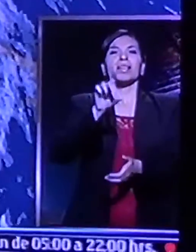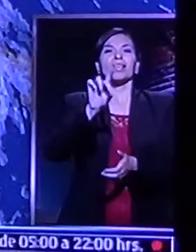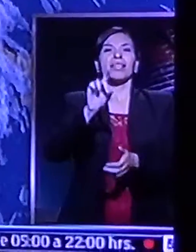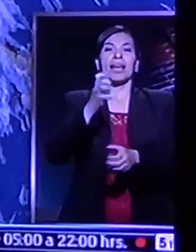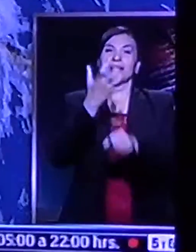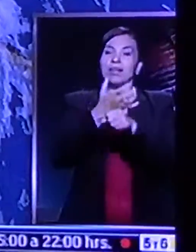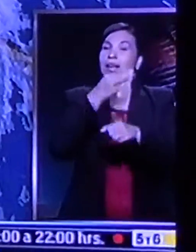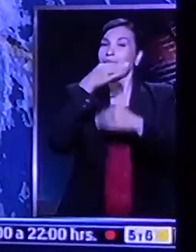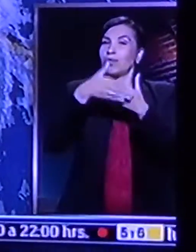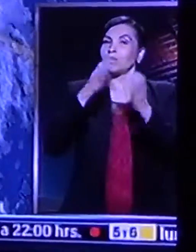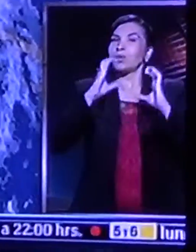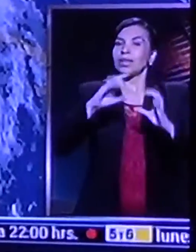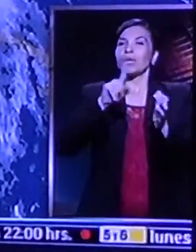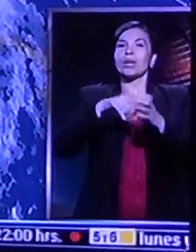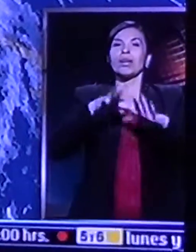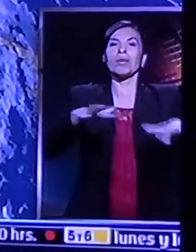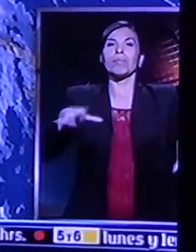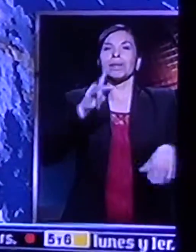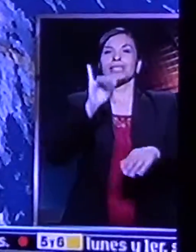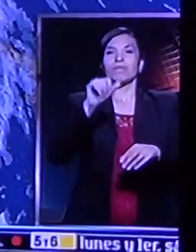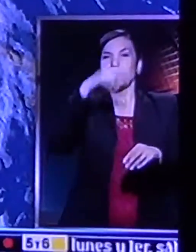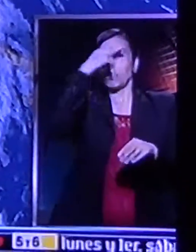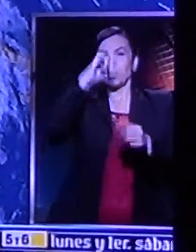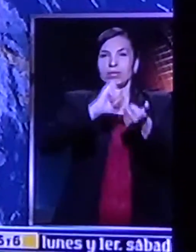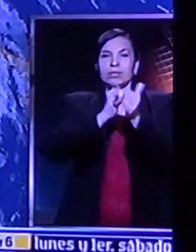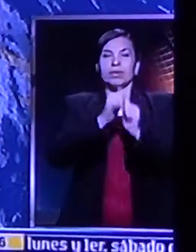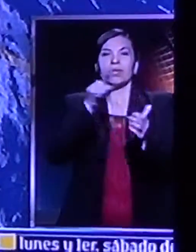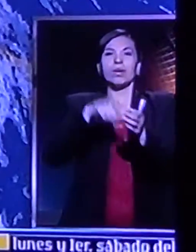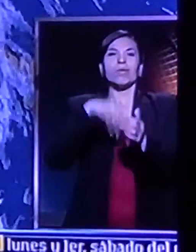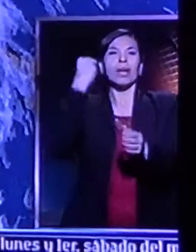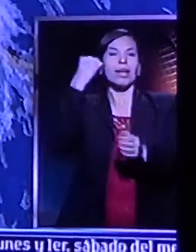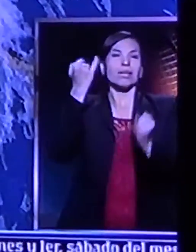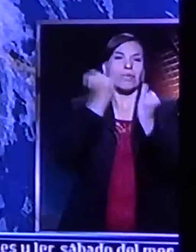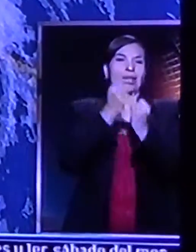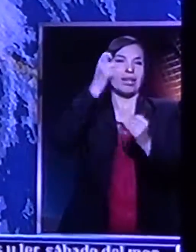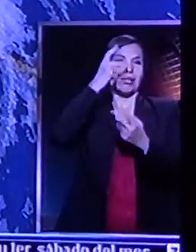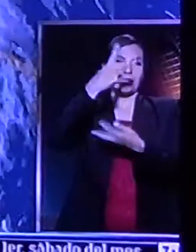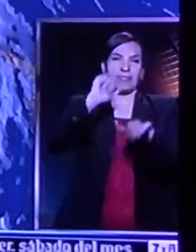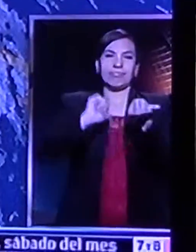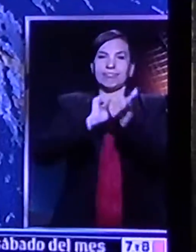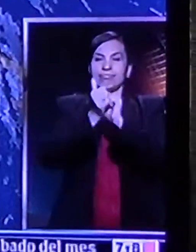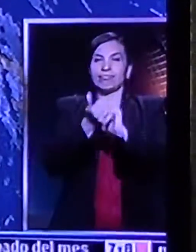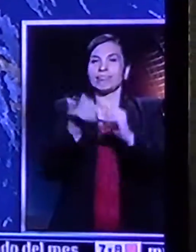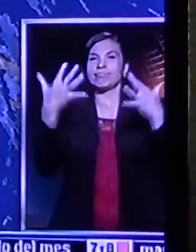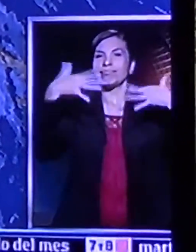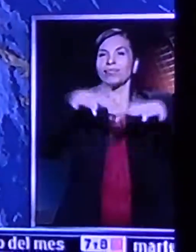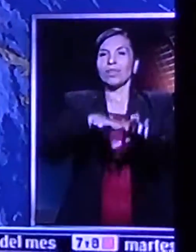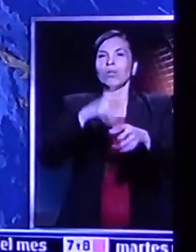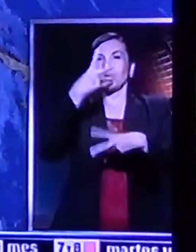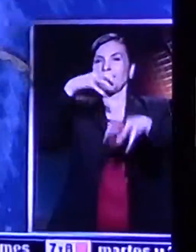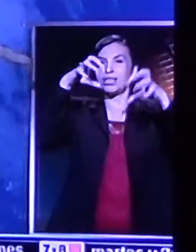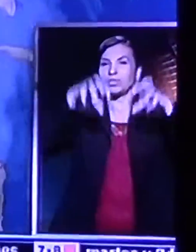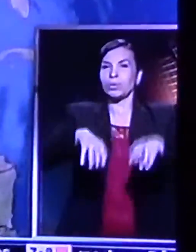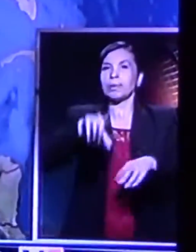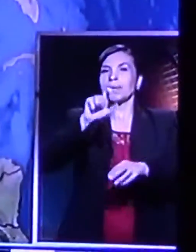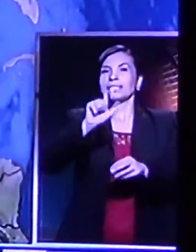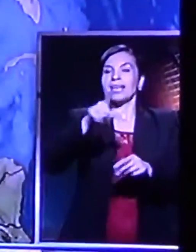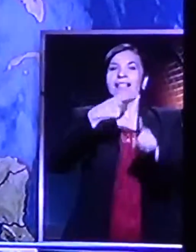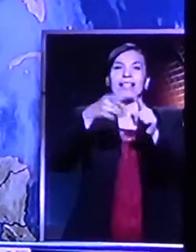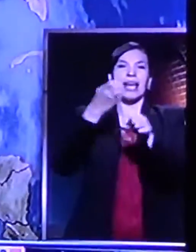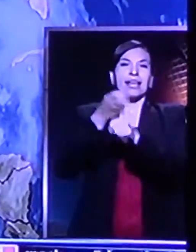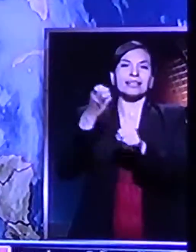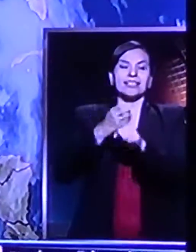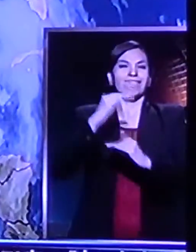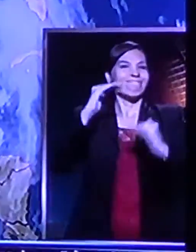donde hay alerta. En el Pacífico Mexicano, un fenómeno frente a Oaxaca y Guerrero y la entrada de humedad genera lluvias en 27